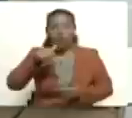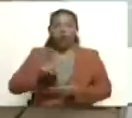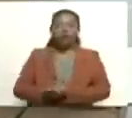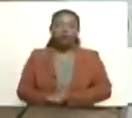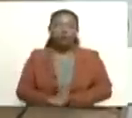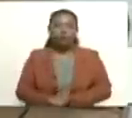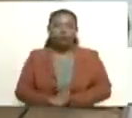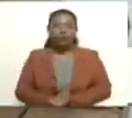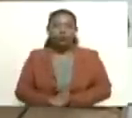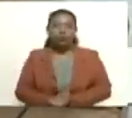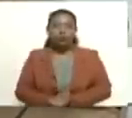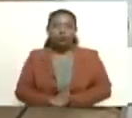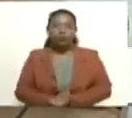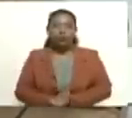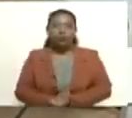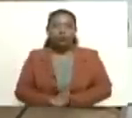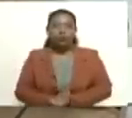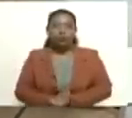república.